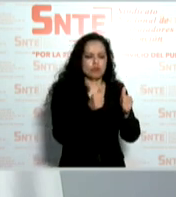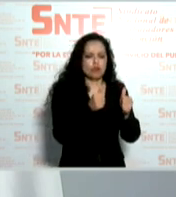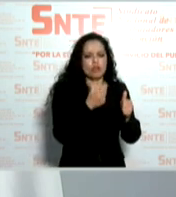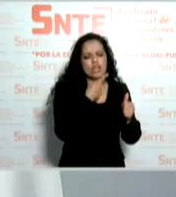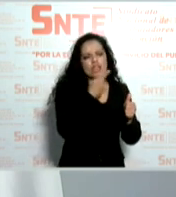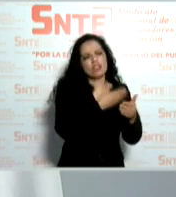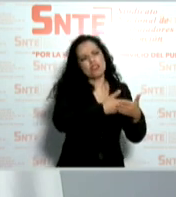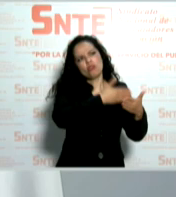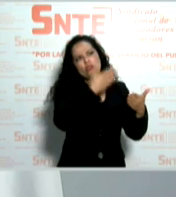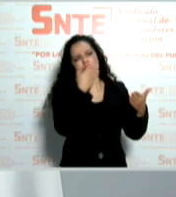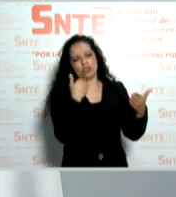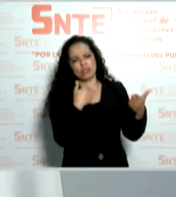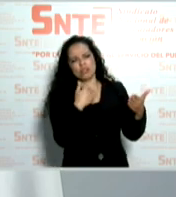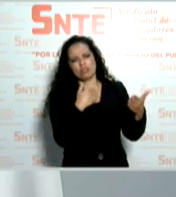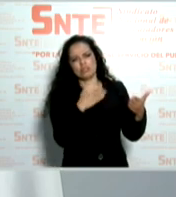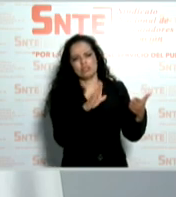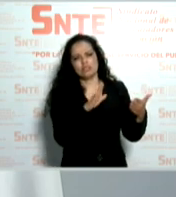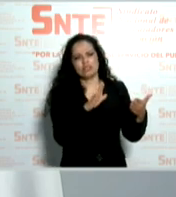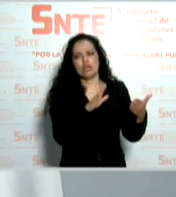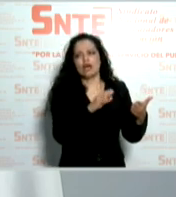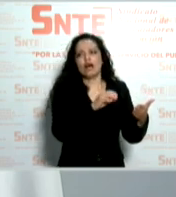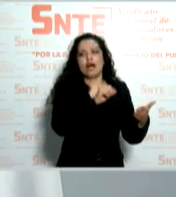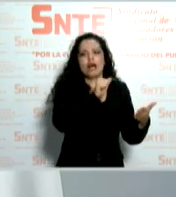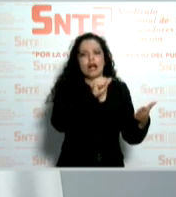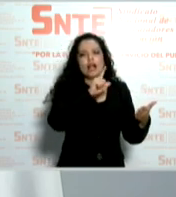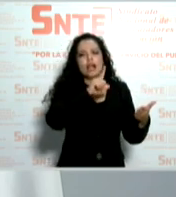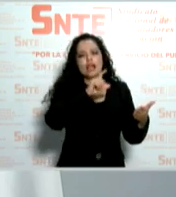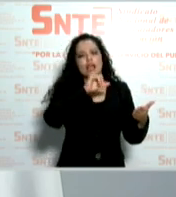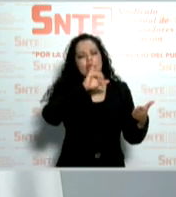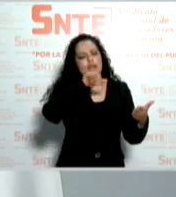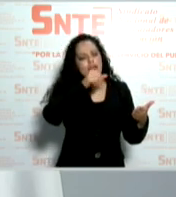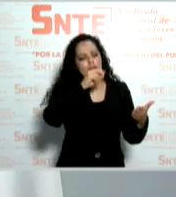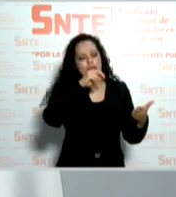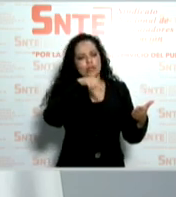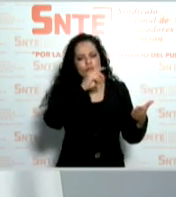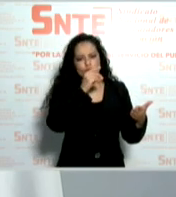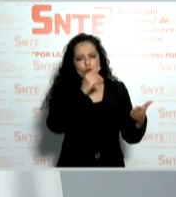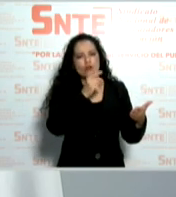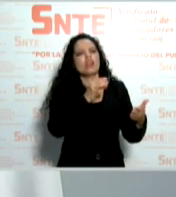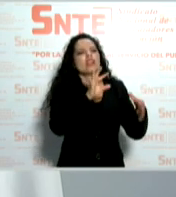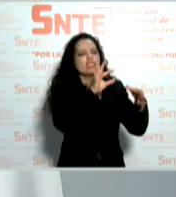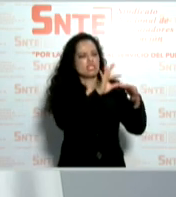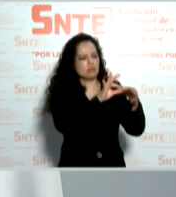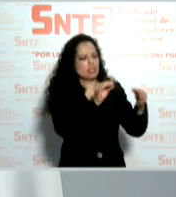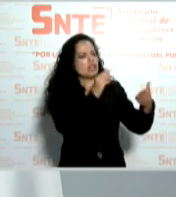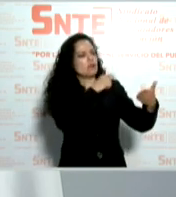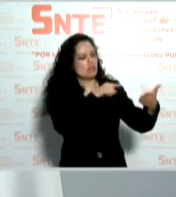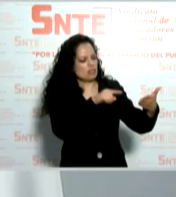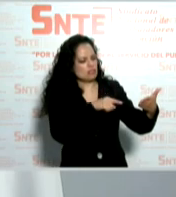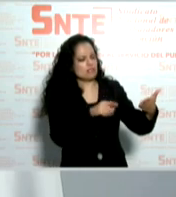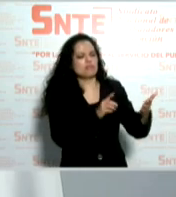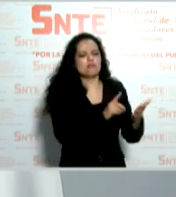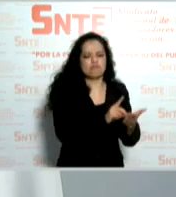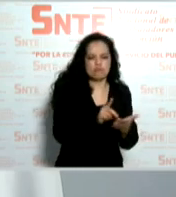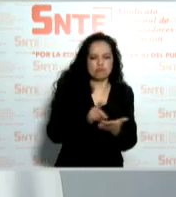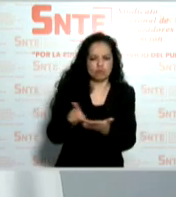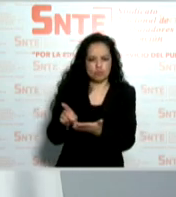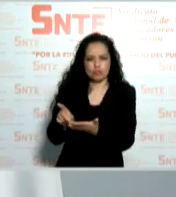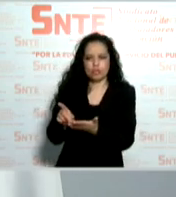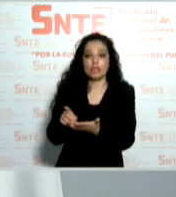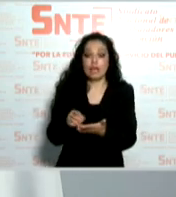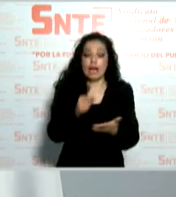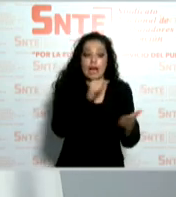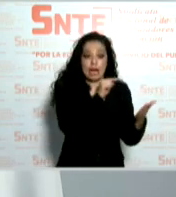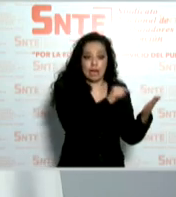Bodet el que llevara a cabo toda esta acción, y por eso a don Jaime Torres Bodet se le conoce como el padre